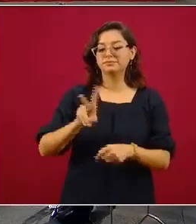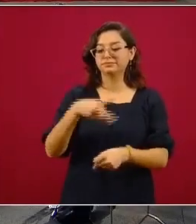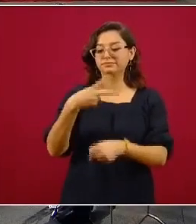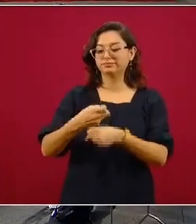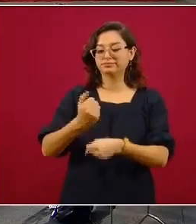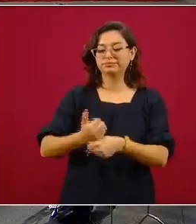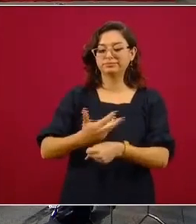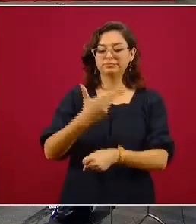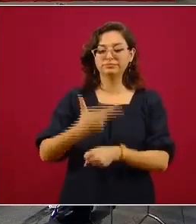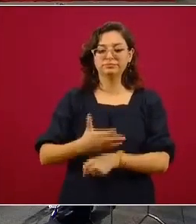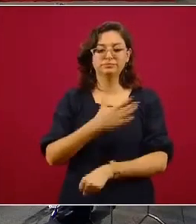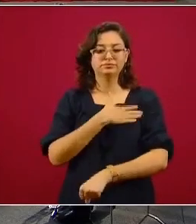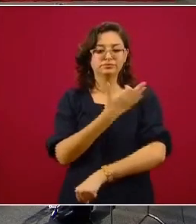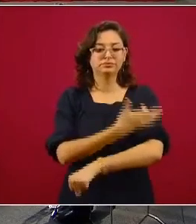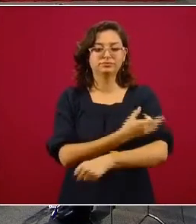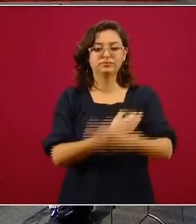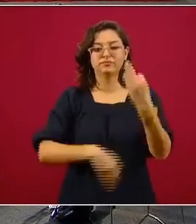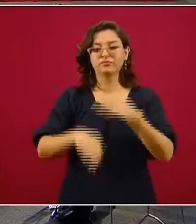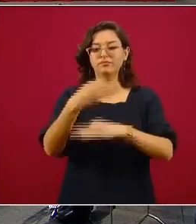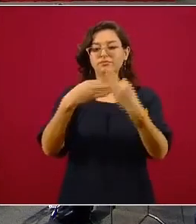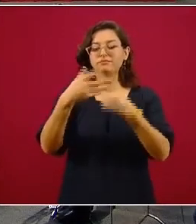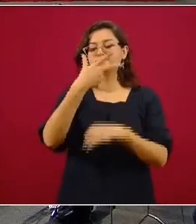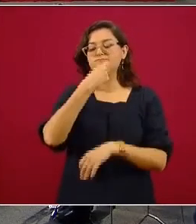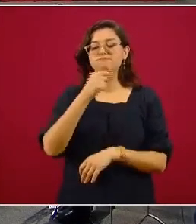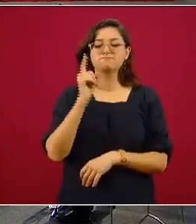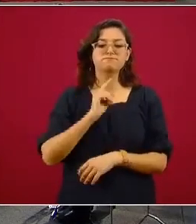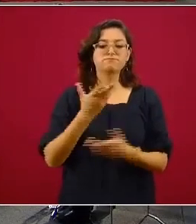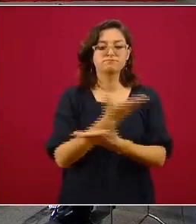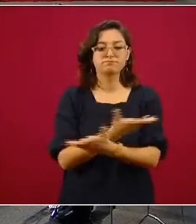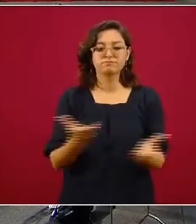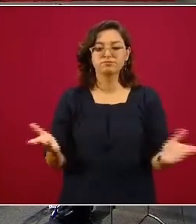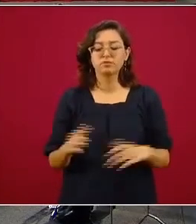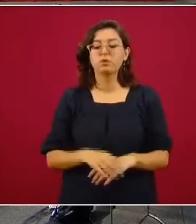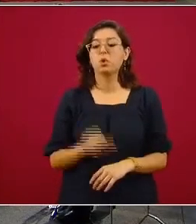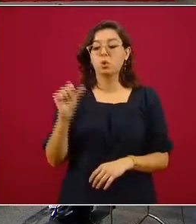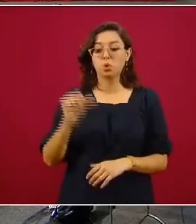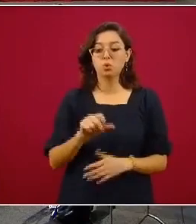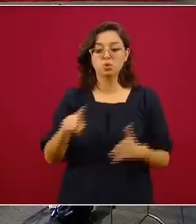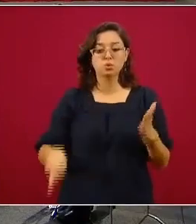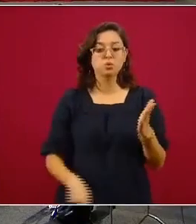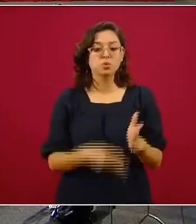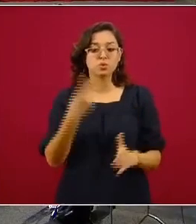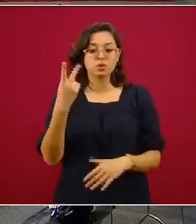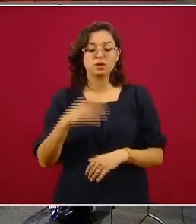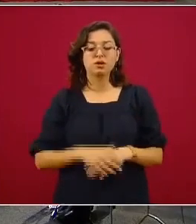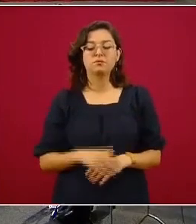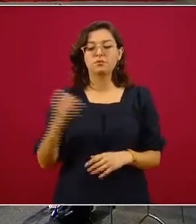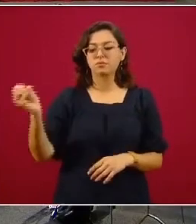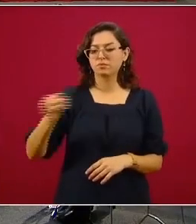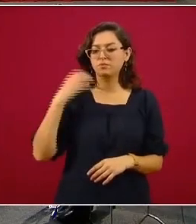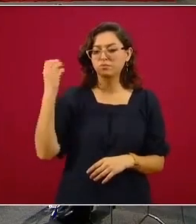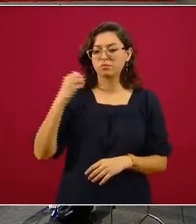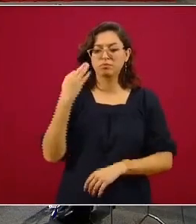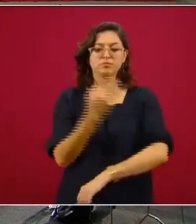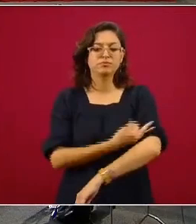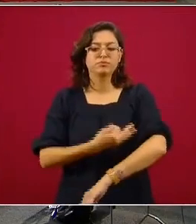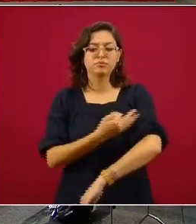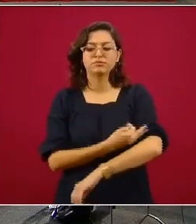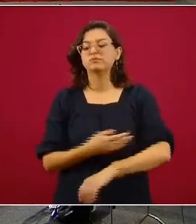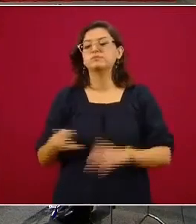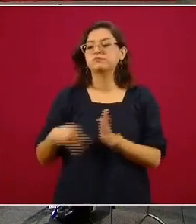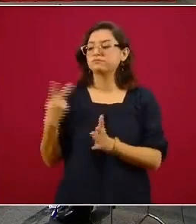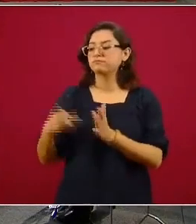Muy buenas tardes a todas y todos. Aquí estamos nuevamente, ahora en nuestra conferencia vespertina